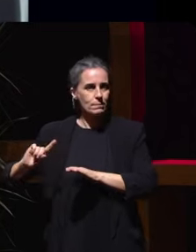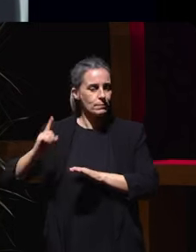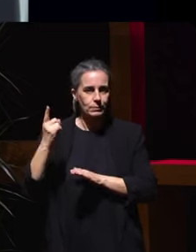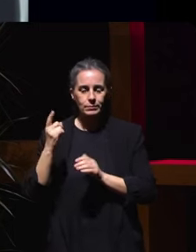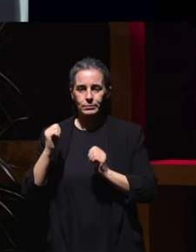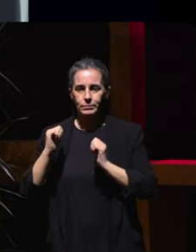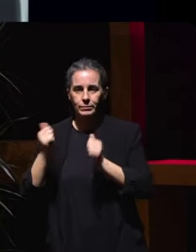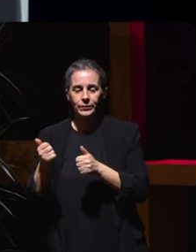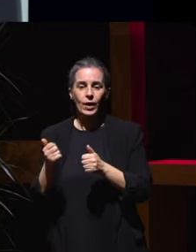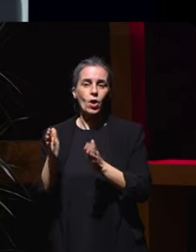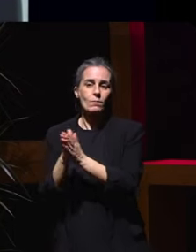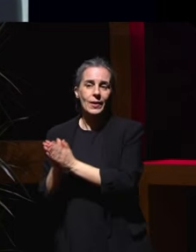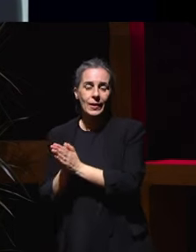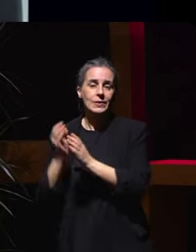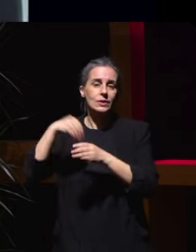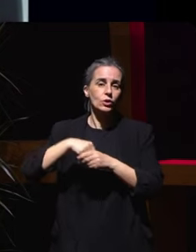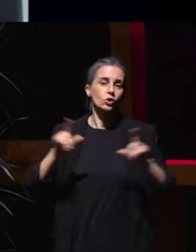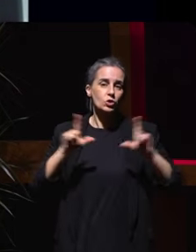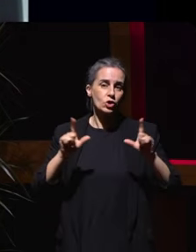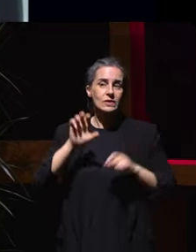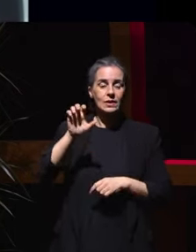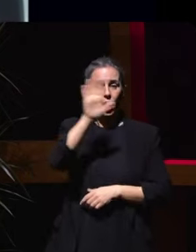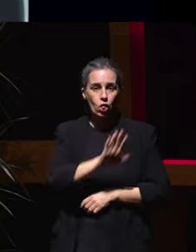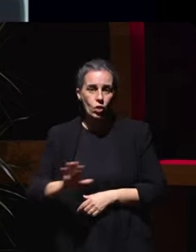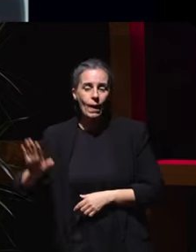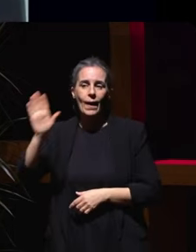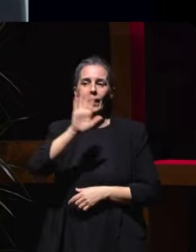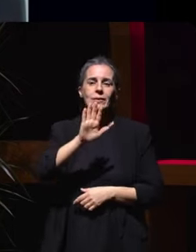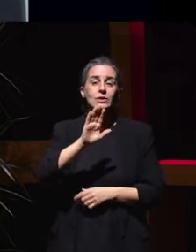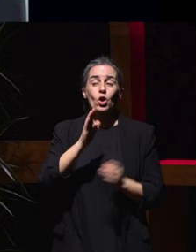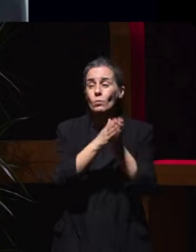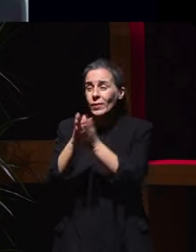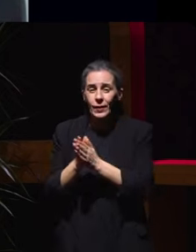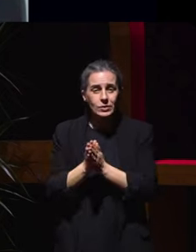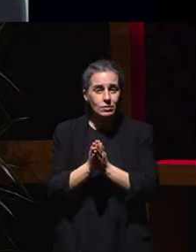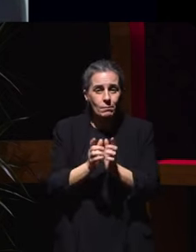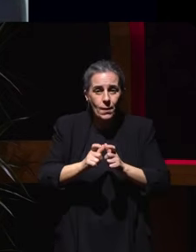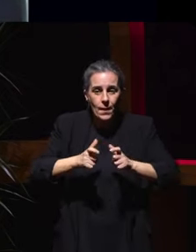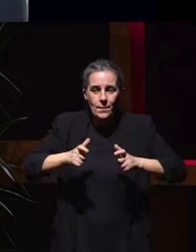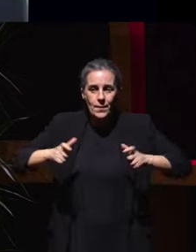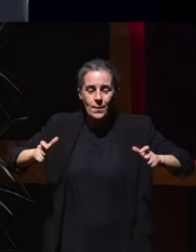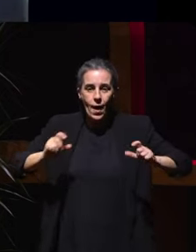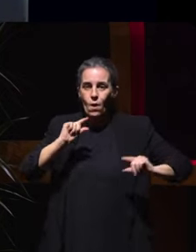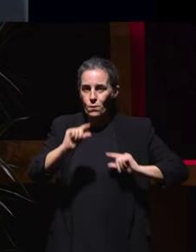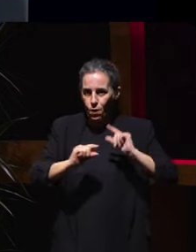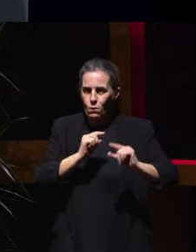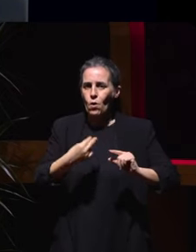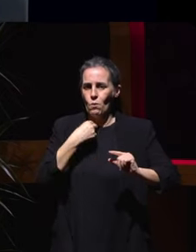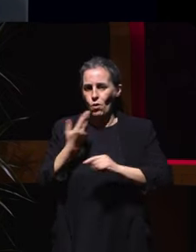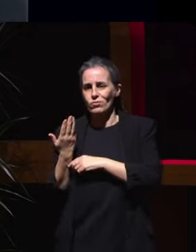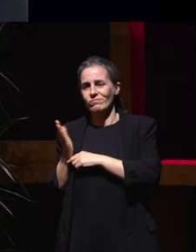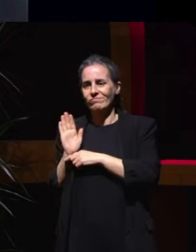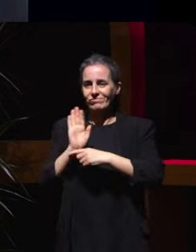televisiones nacionales, también Alba Oliveros, en fin, muchas compañeras que poquito a poco van cogiendo voz y